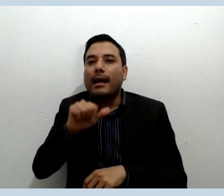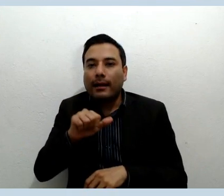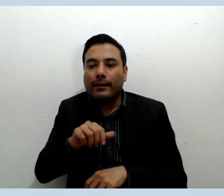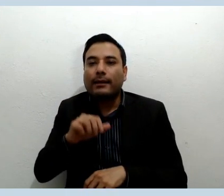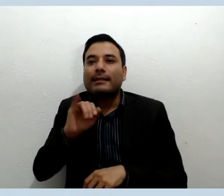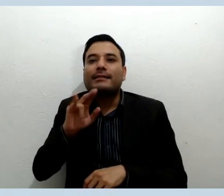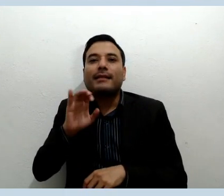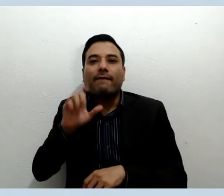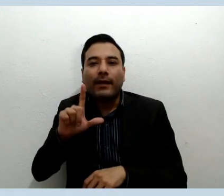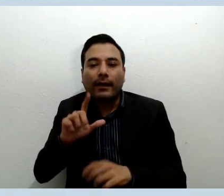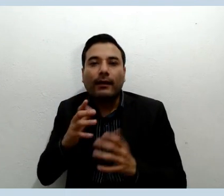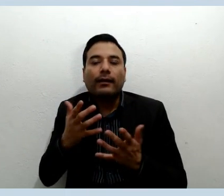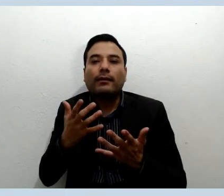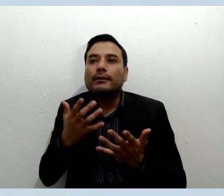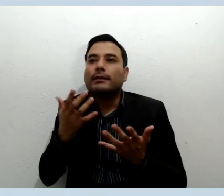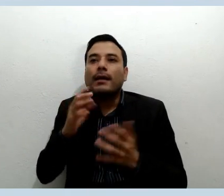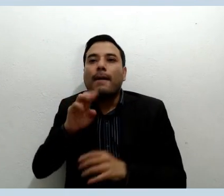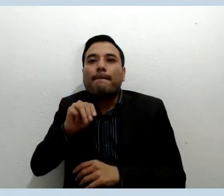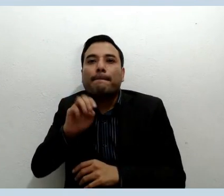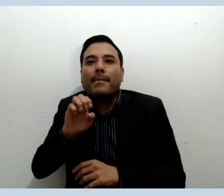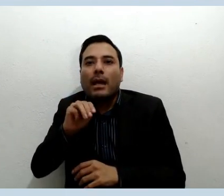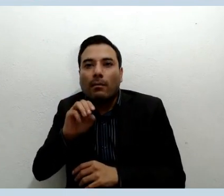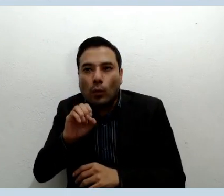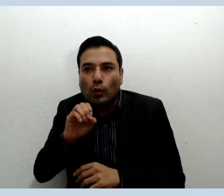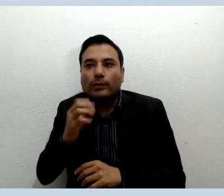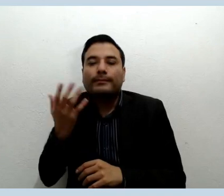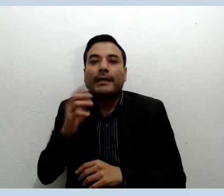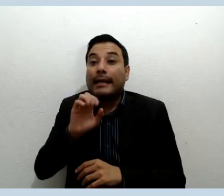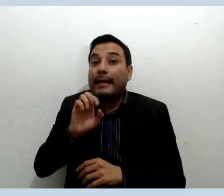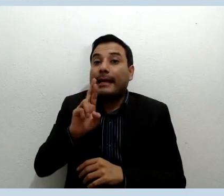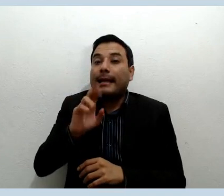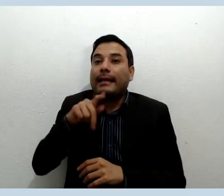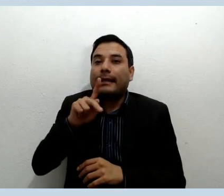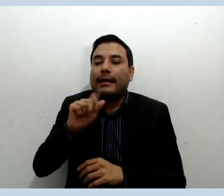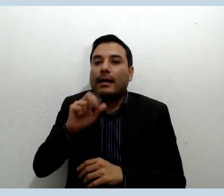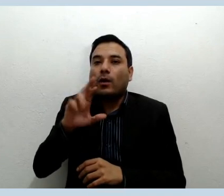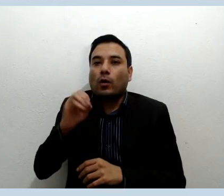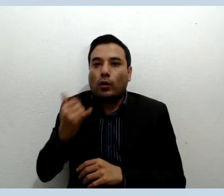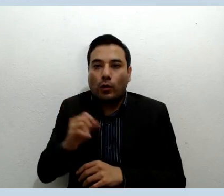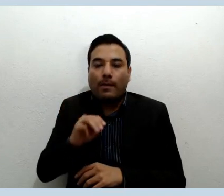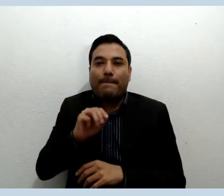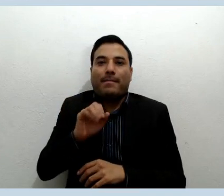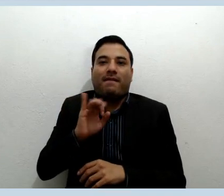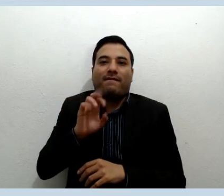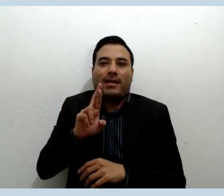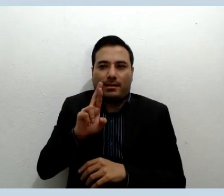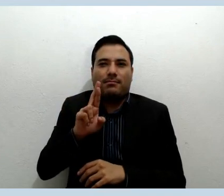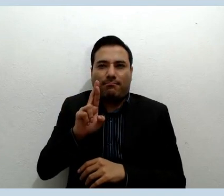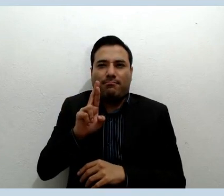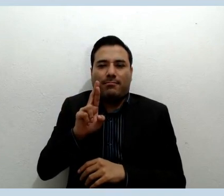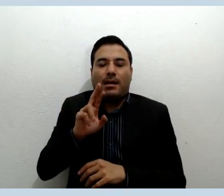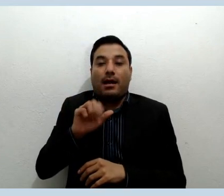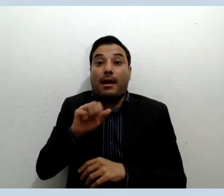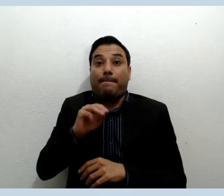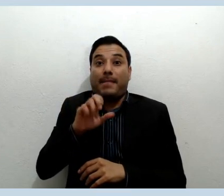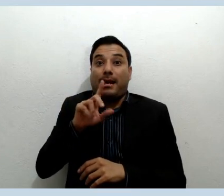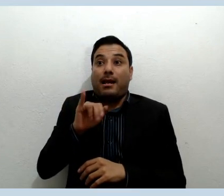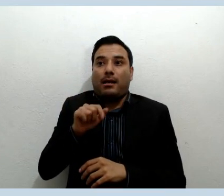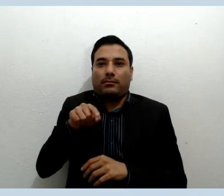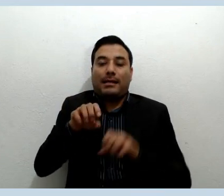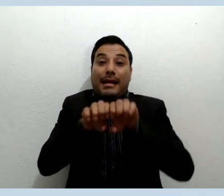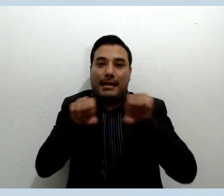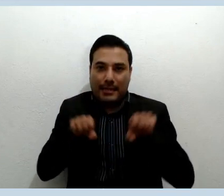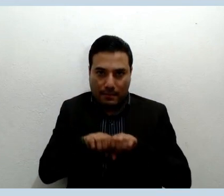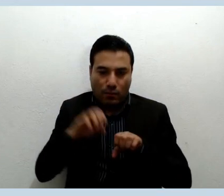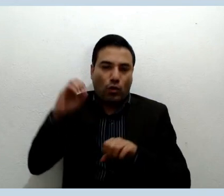Toledo a Memo a Erica Arroyo a mafer y a Amelia que han sido el equipo de la cátedra y a todo